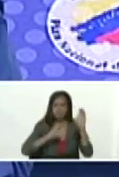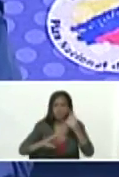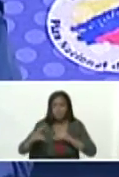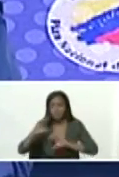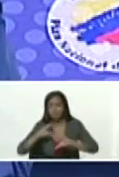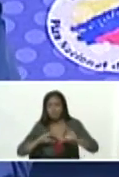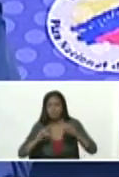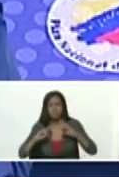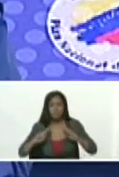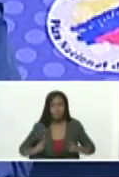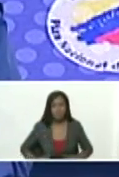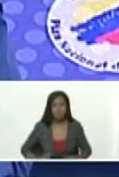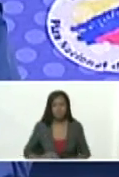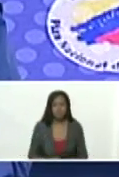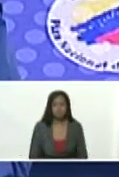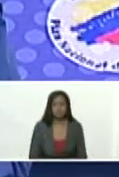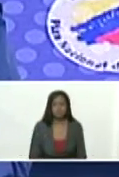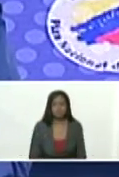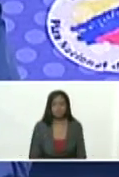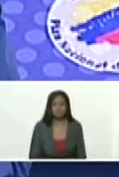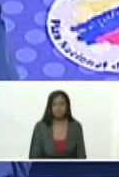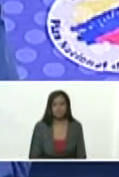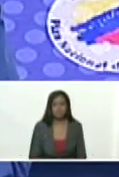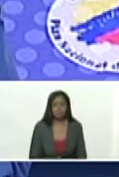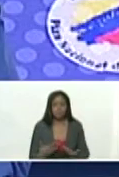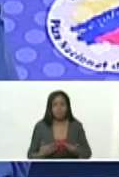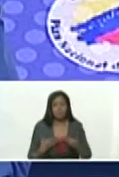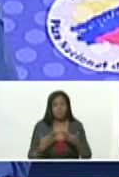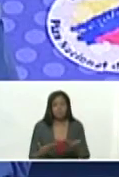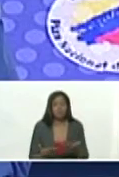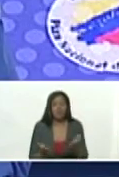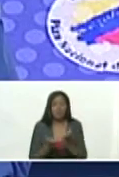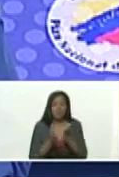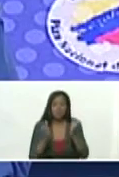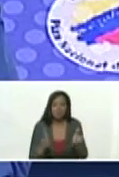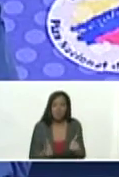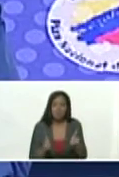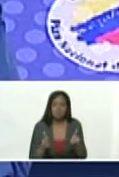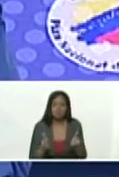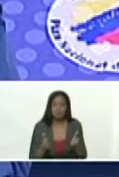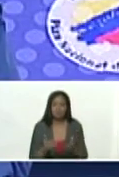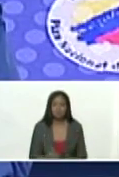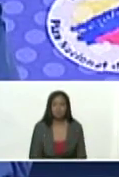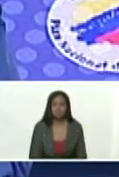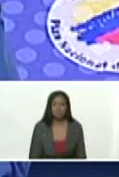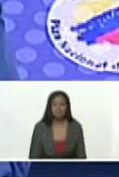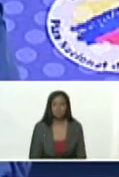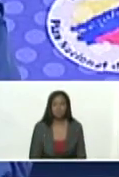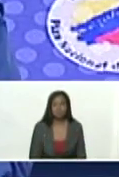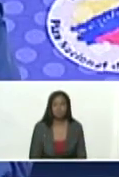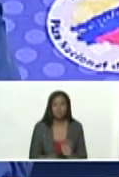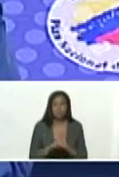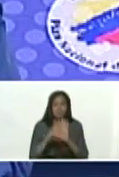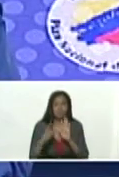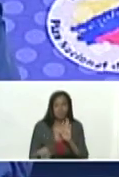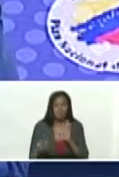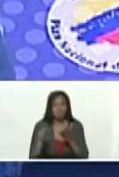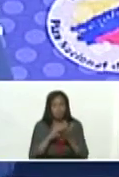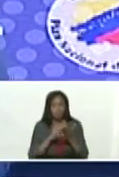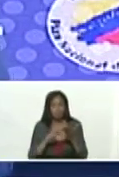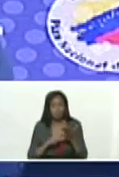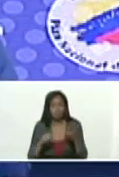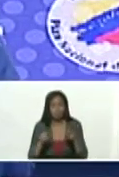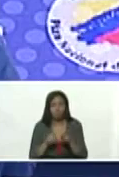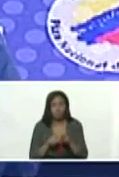científica, humanista, que le entrega a sus estudiantes el derecho a la lectura,